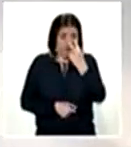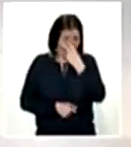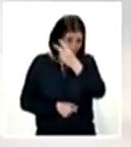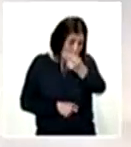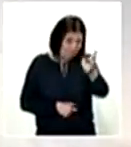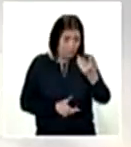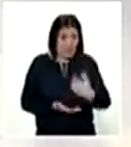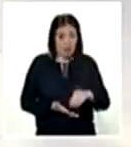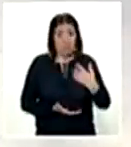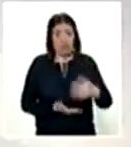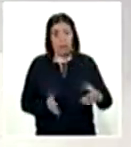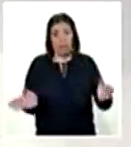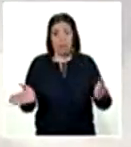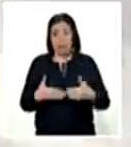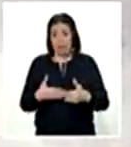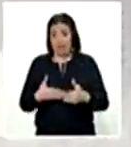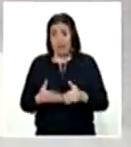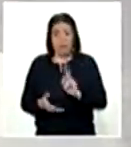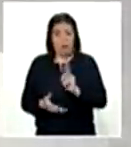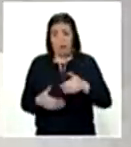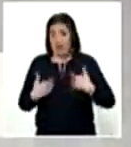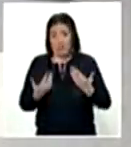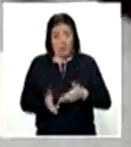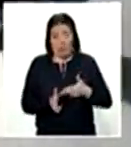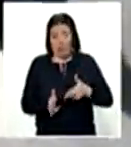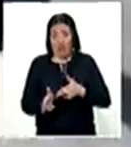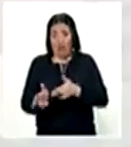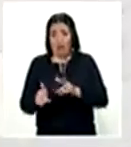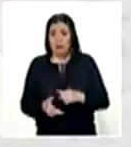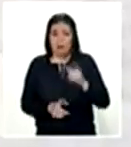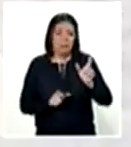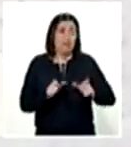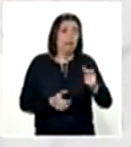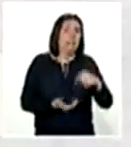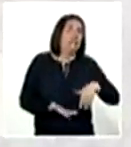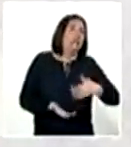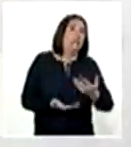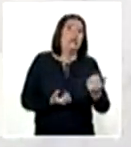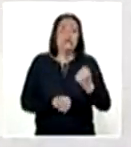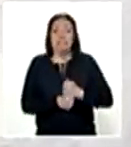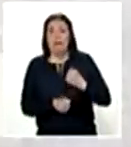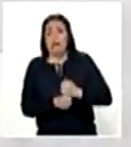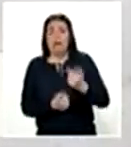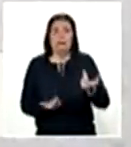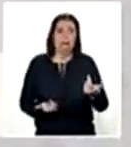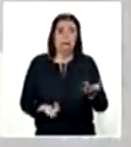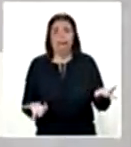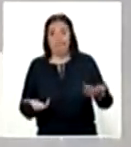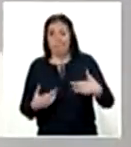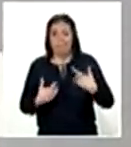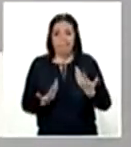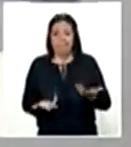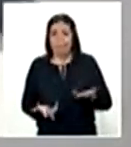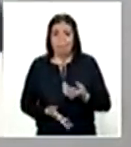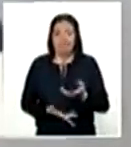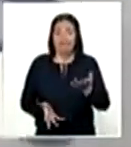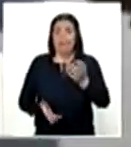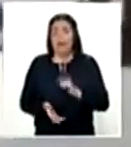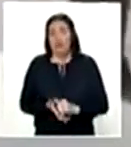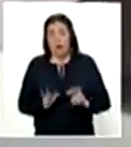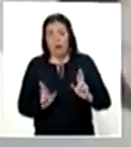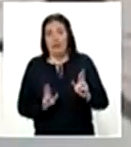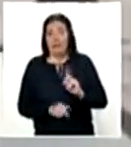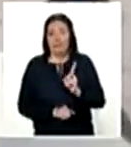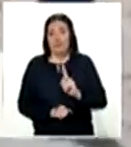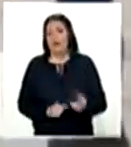imágenes, que se paralizó completamente el tráfico. Y la gente, por ejemplo, si quiere llegar a su trabajo no pudo, o simplemente hacer lo que tenían en mente, ¿no? Entonces ojalá que eso no